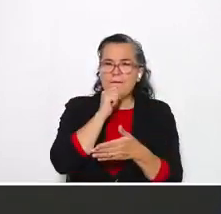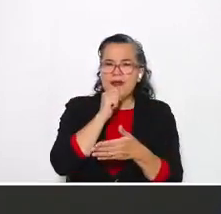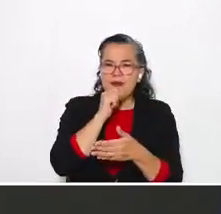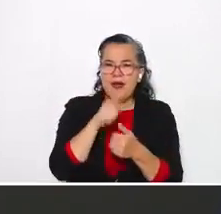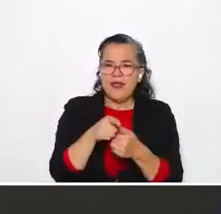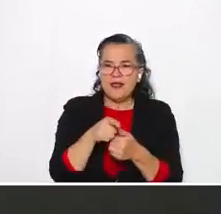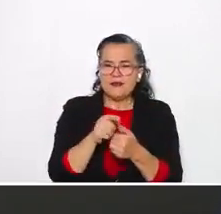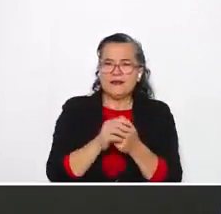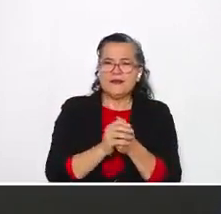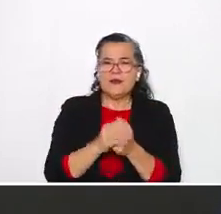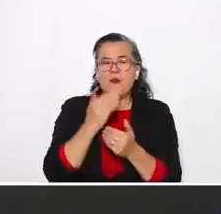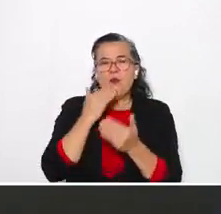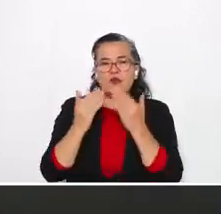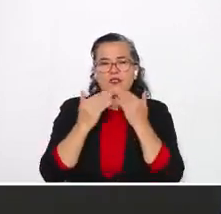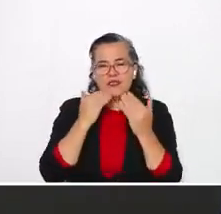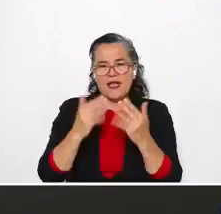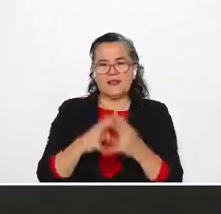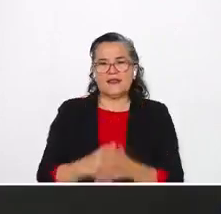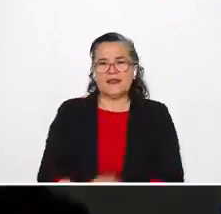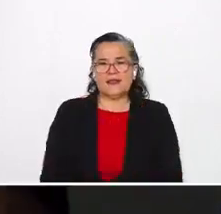privadas. Muchas gracias.